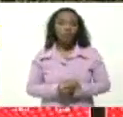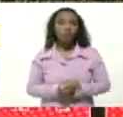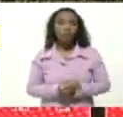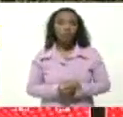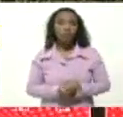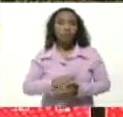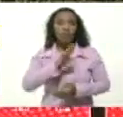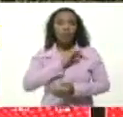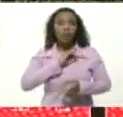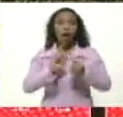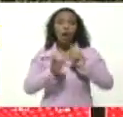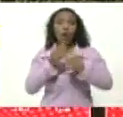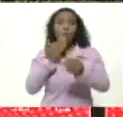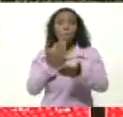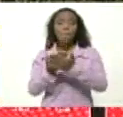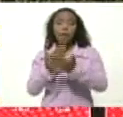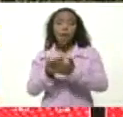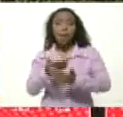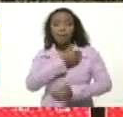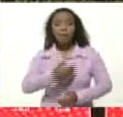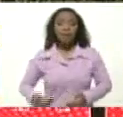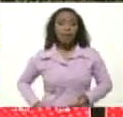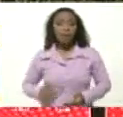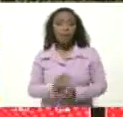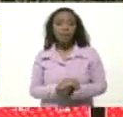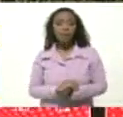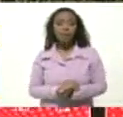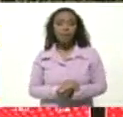Tengo algunas cosas que pedirle, presidente, y me lo pidió.